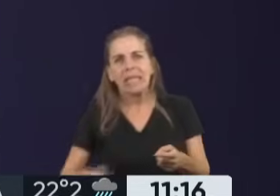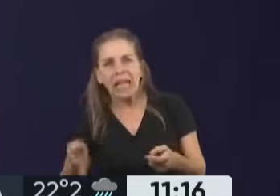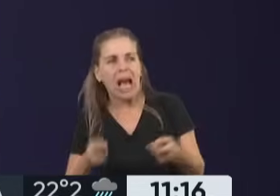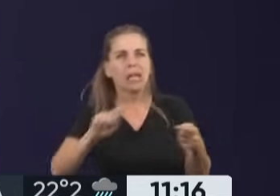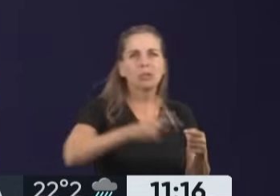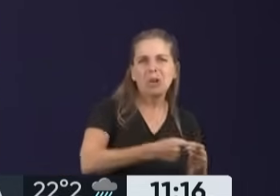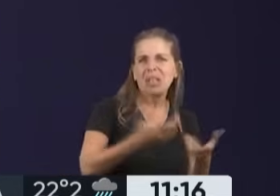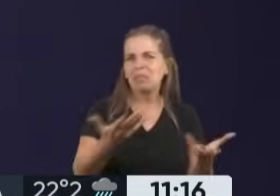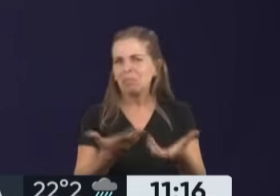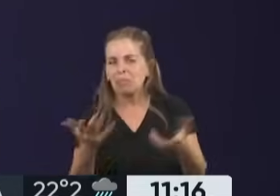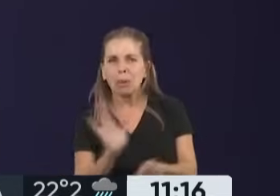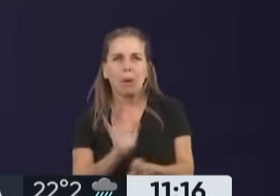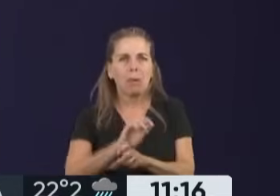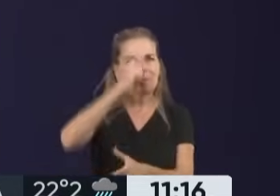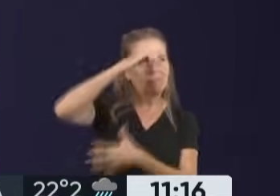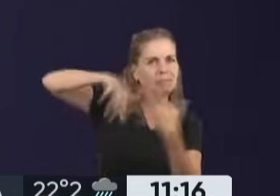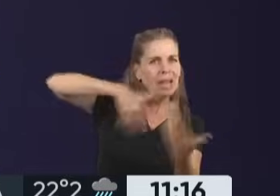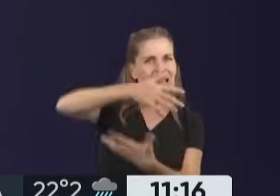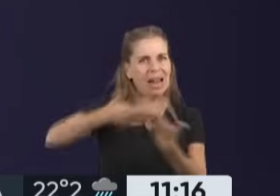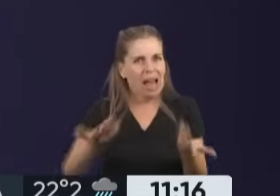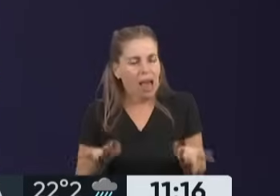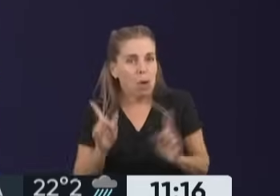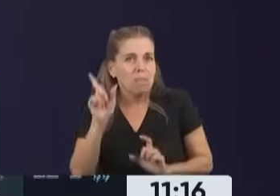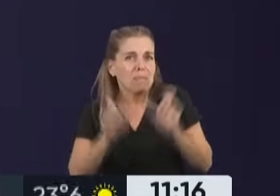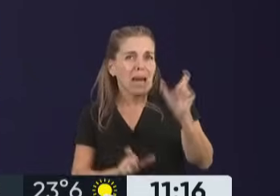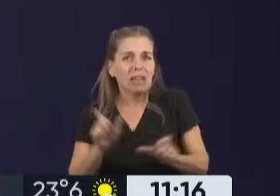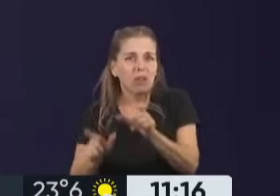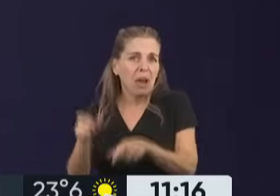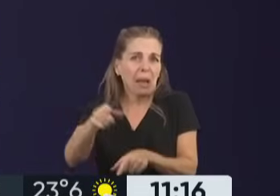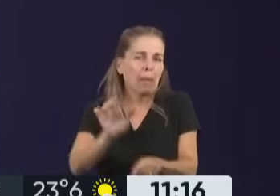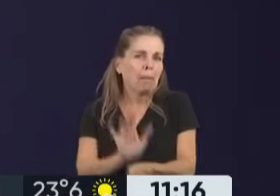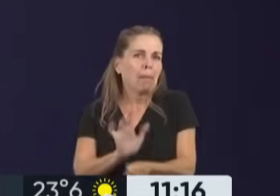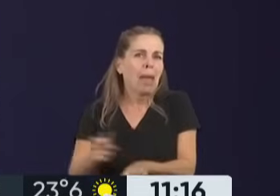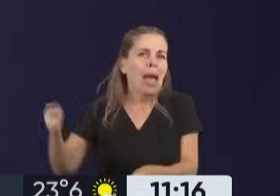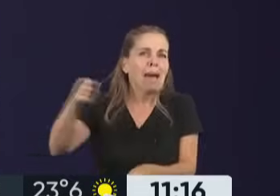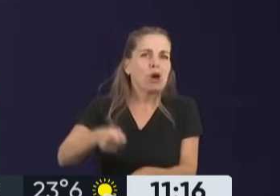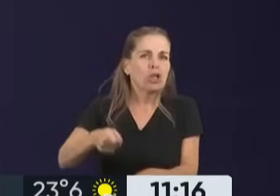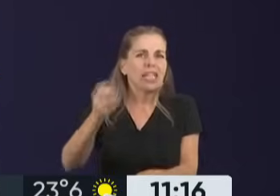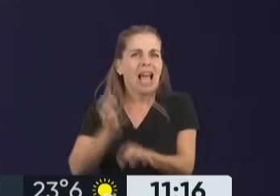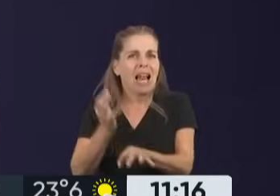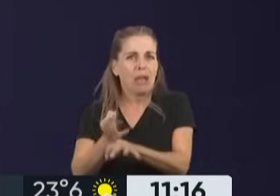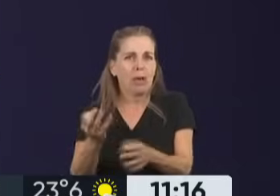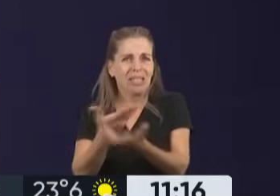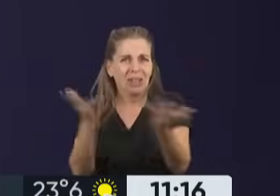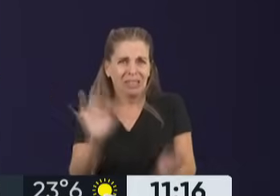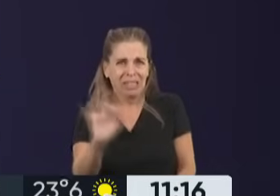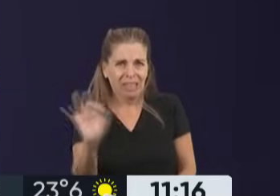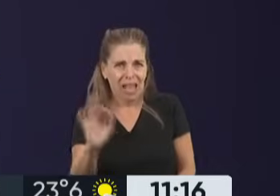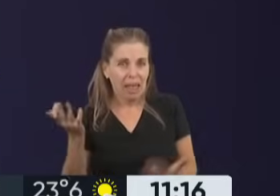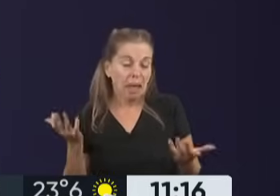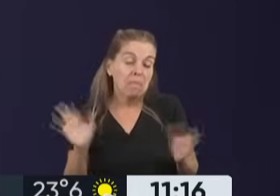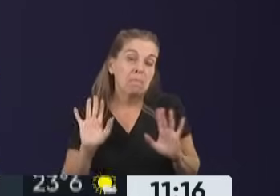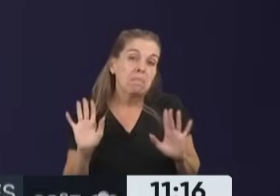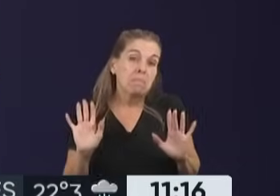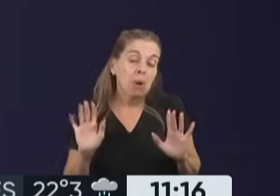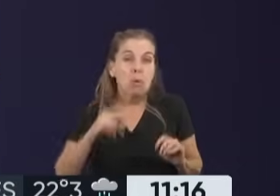que, te repito, que no han hecho grandes aportes a la educación pública en la Argentina, o al menos no lo